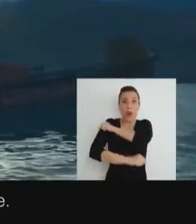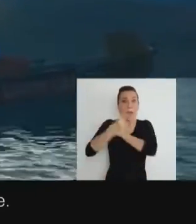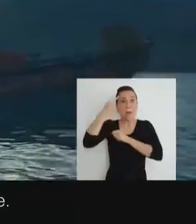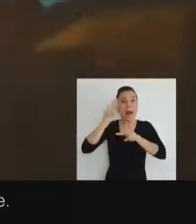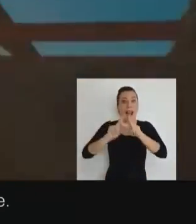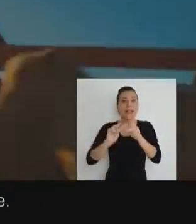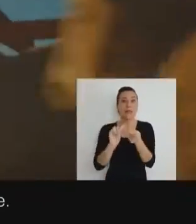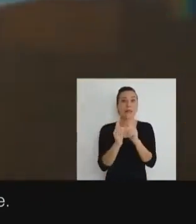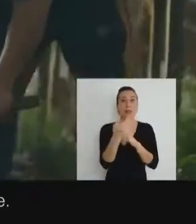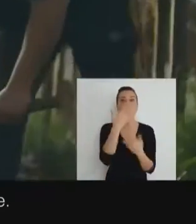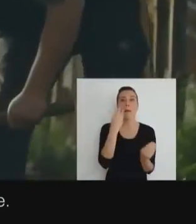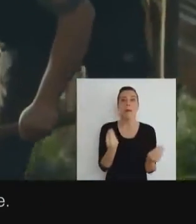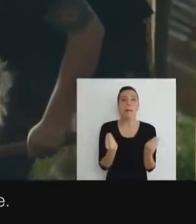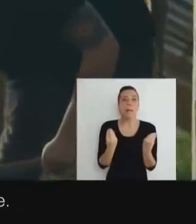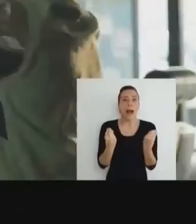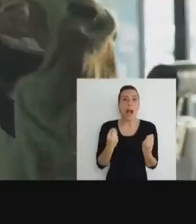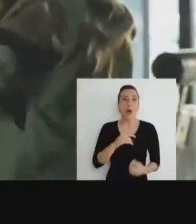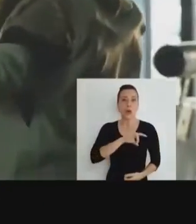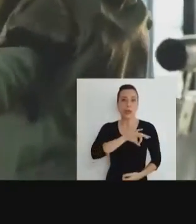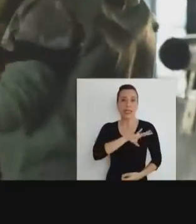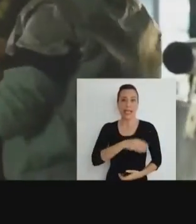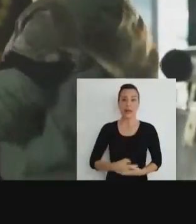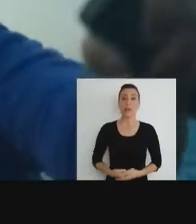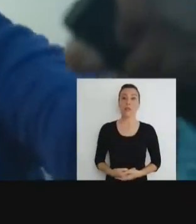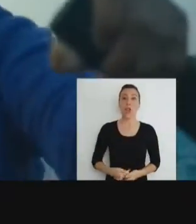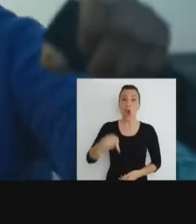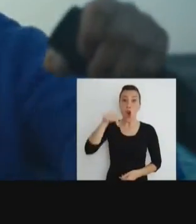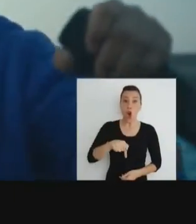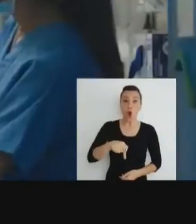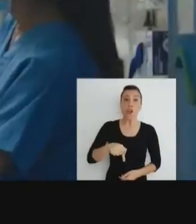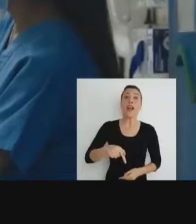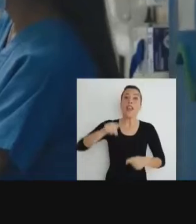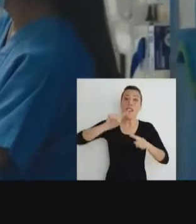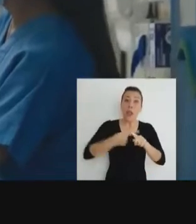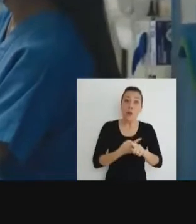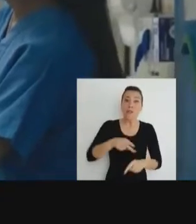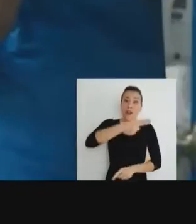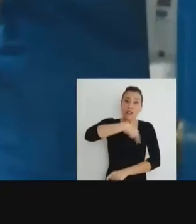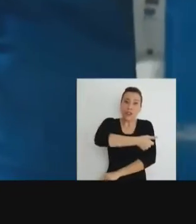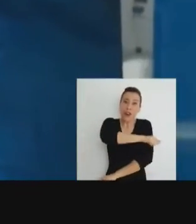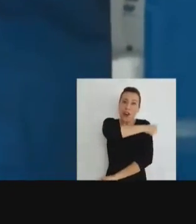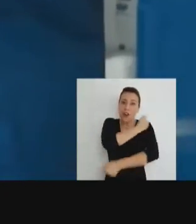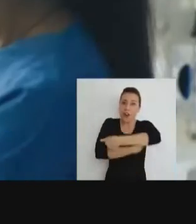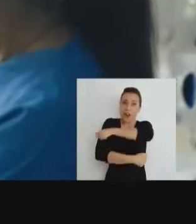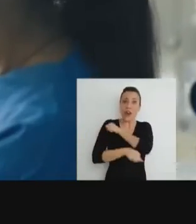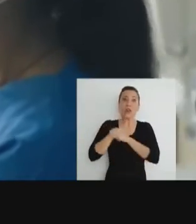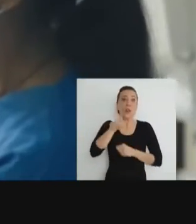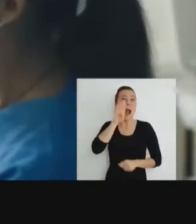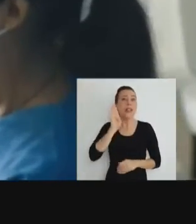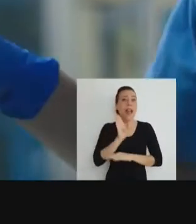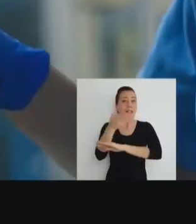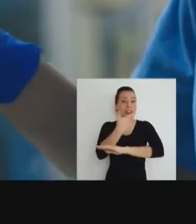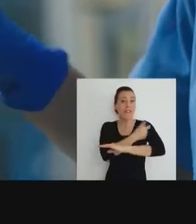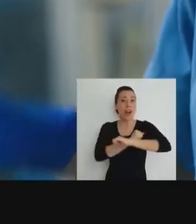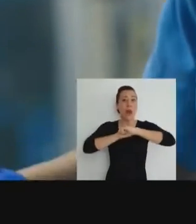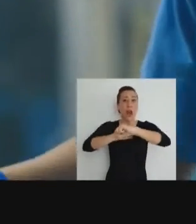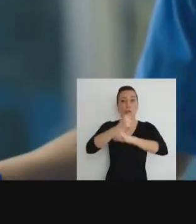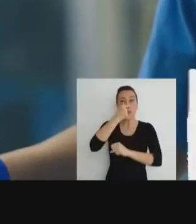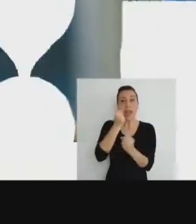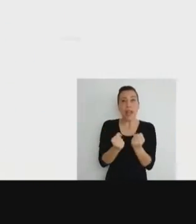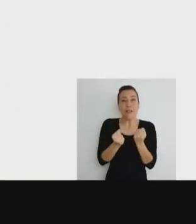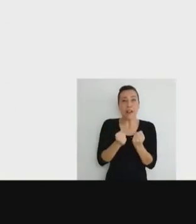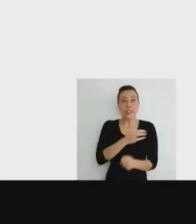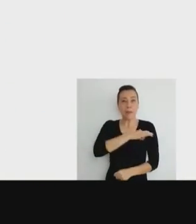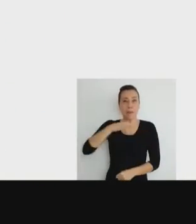soy keme chilema pumu. Fachante ka yiwul tukuwain kon kliay ban chingar tuway ban chafoputanmu. Ni sol